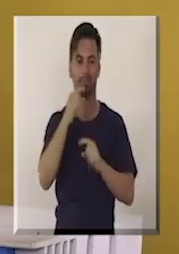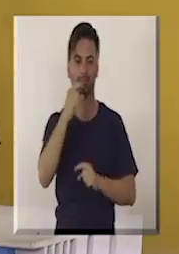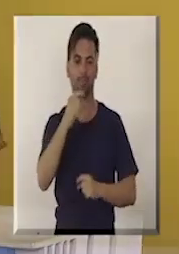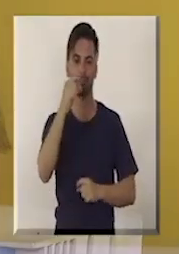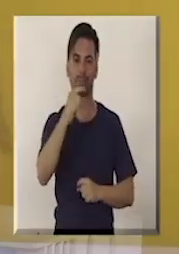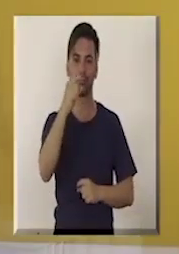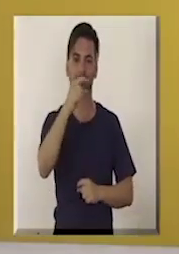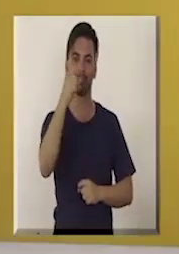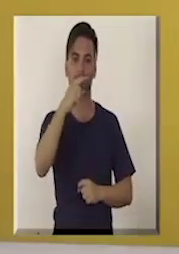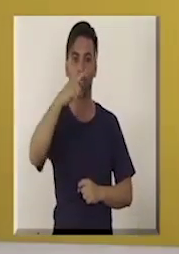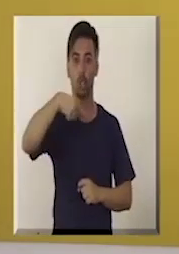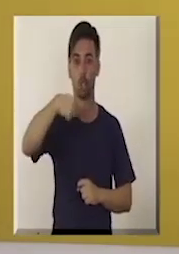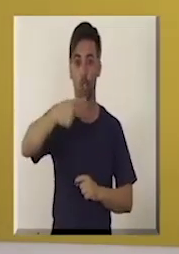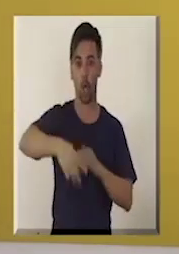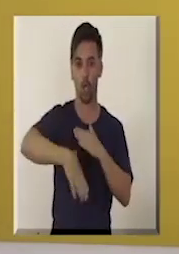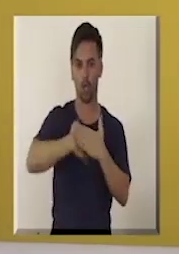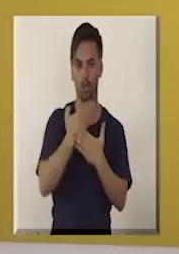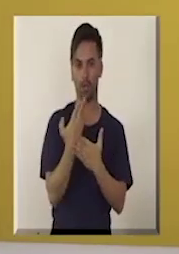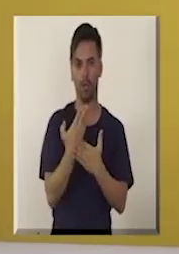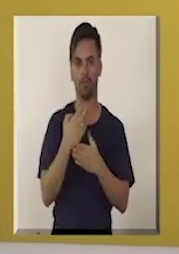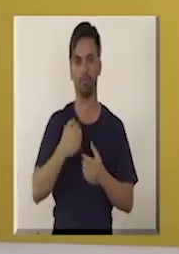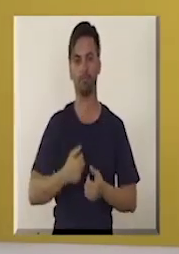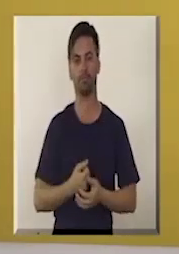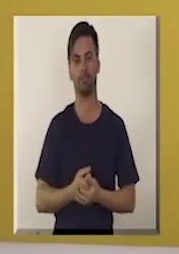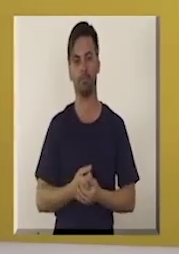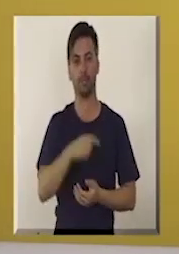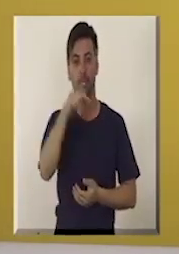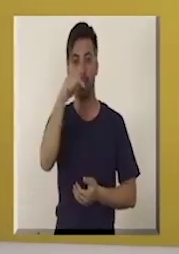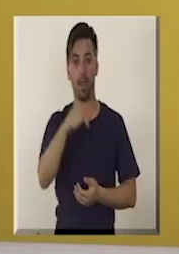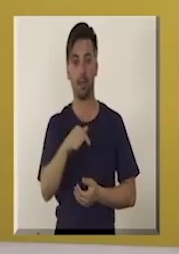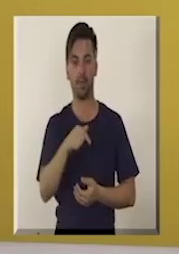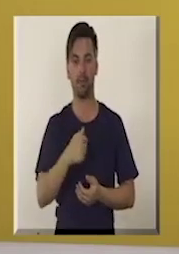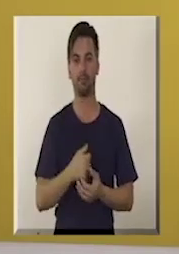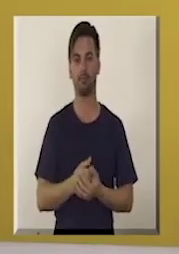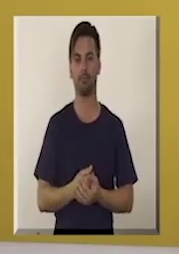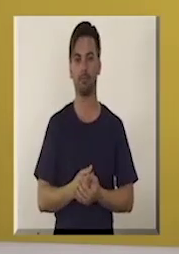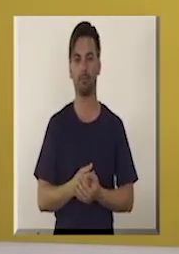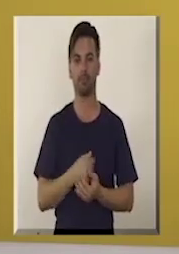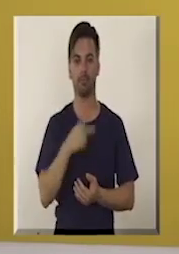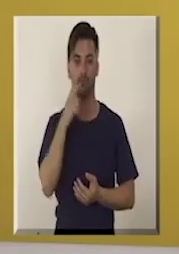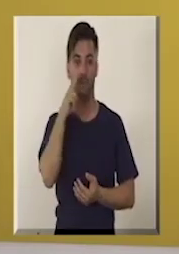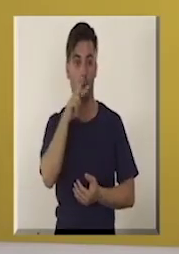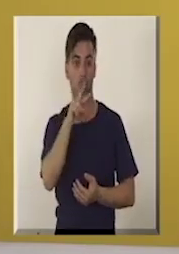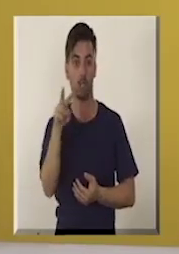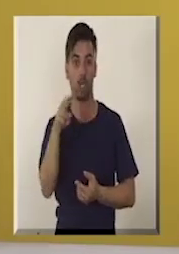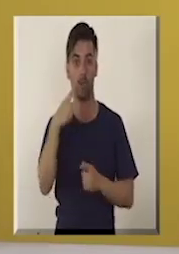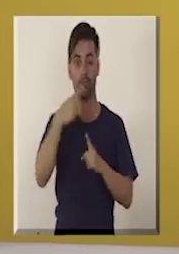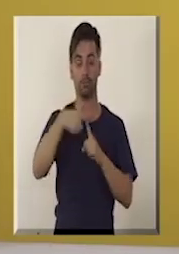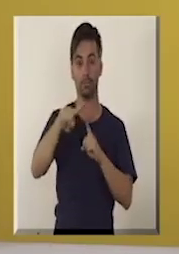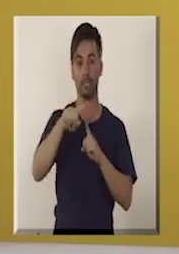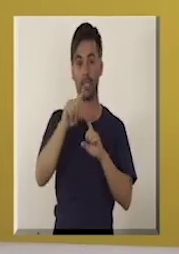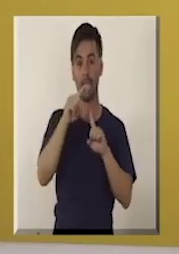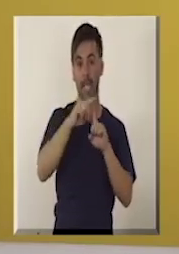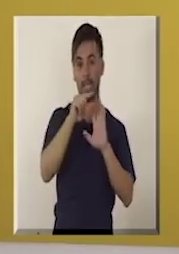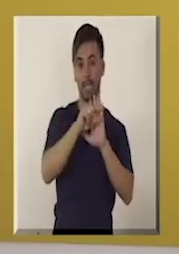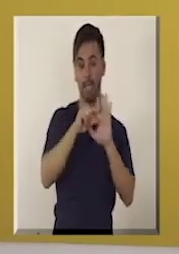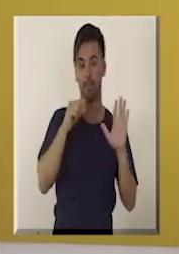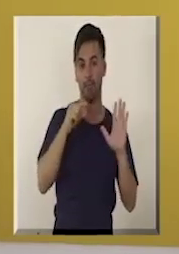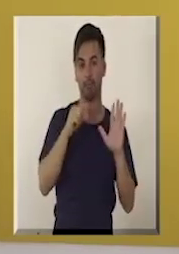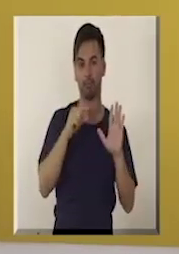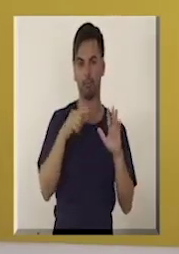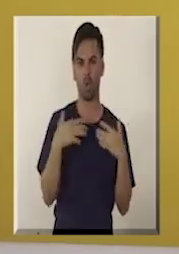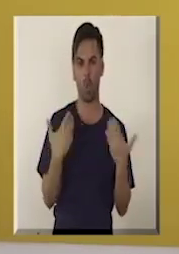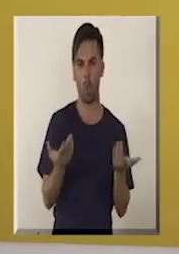días de esta semana. Aquí van a ver el otro tema, que es el valor numérico de